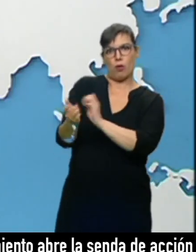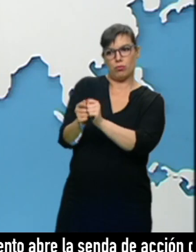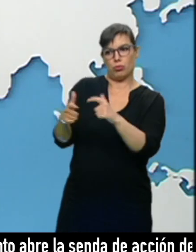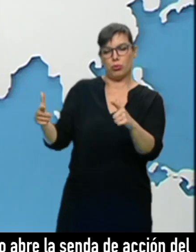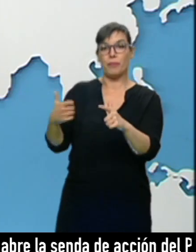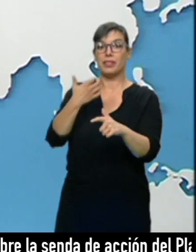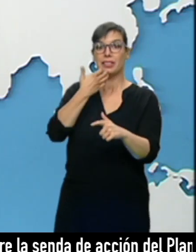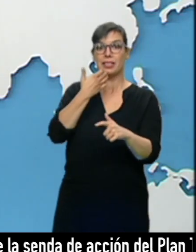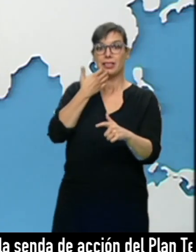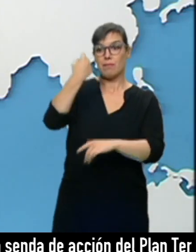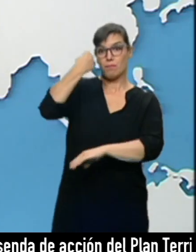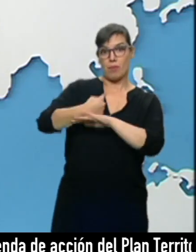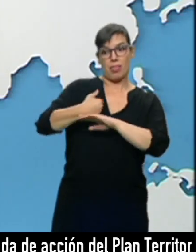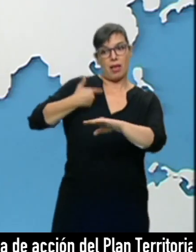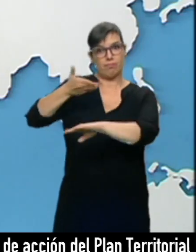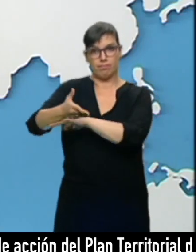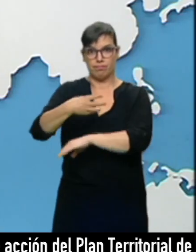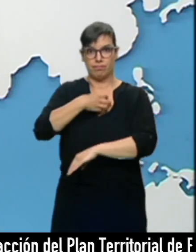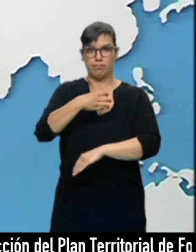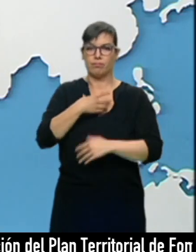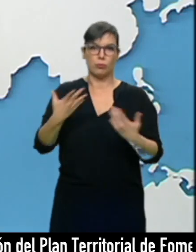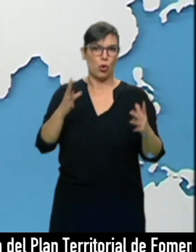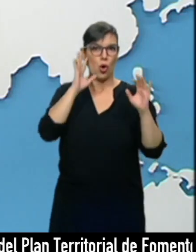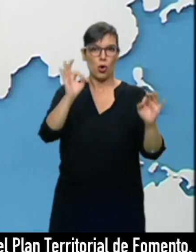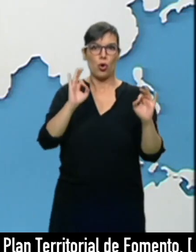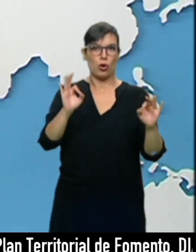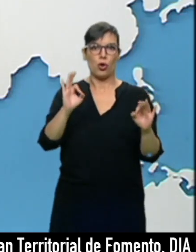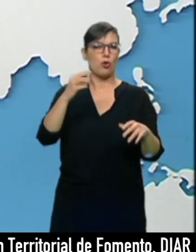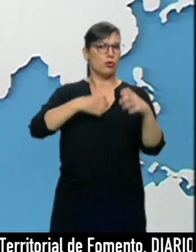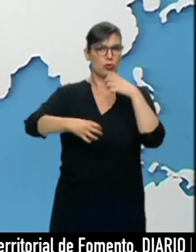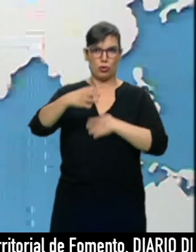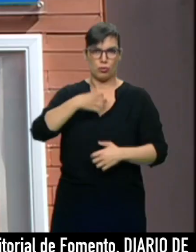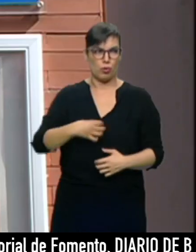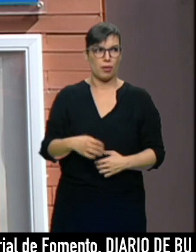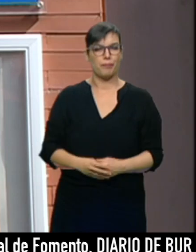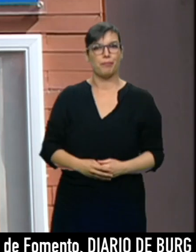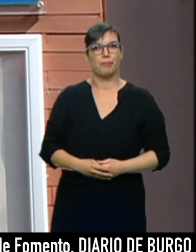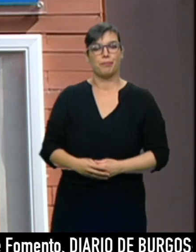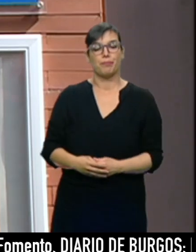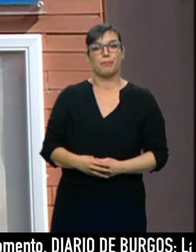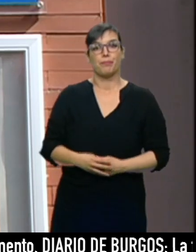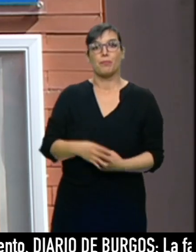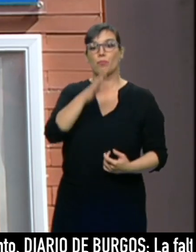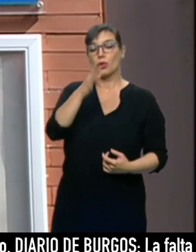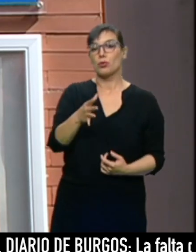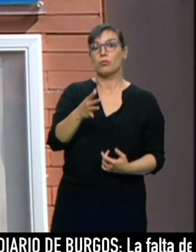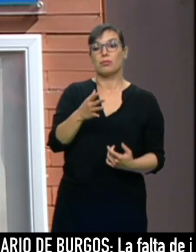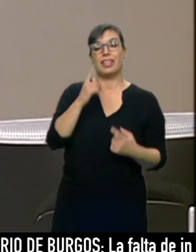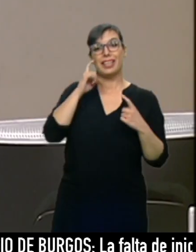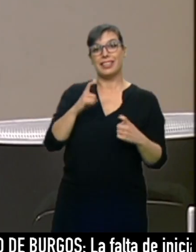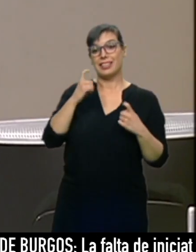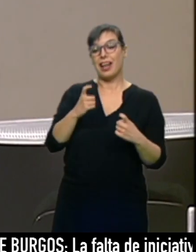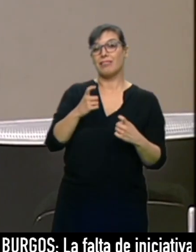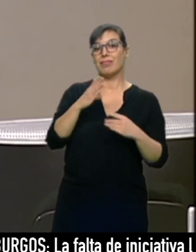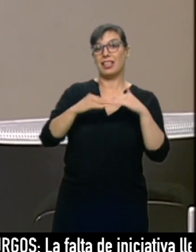de movilidad, evidentemente no puede entrar el cliente en el destino. Por eso, además de reservar a última hora, los clientes optan